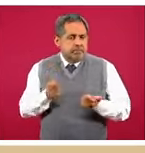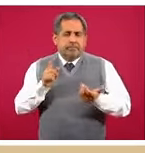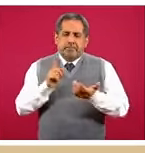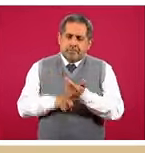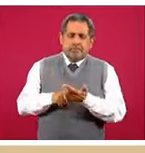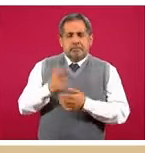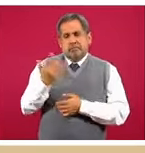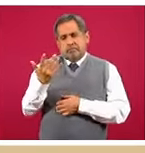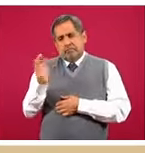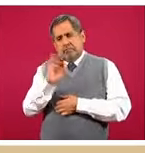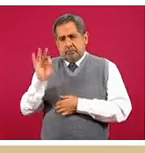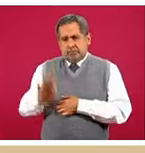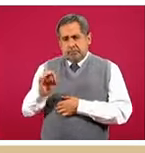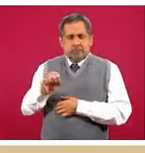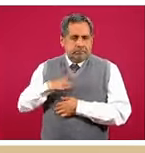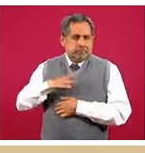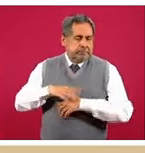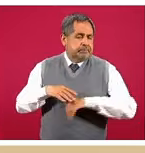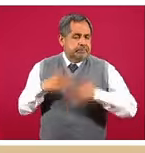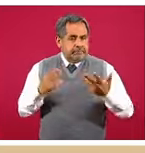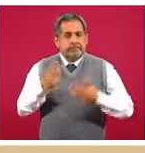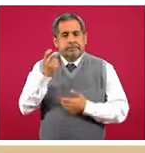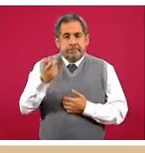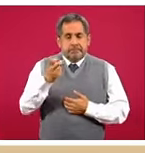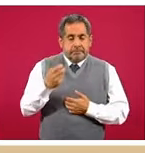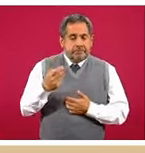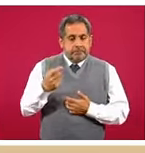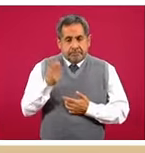del 50%. Entonces, ese